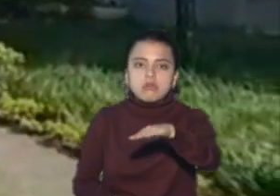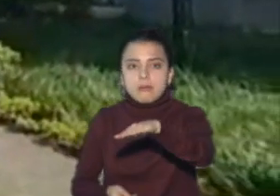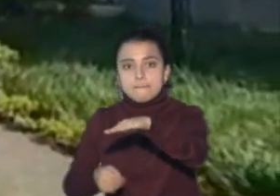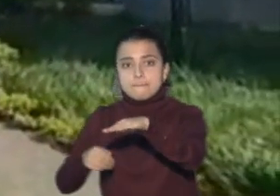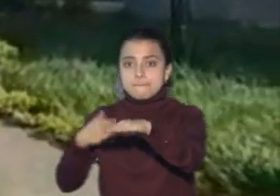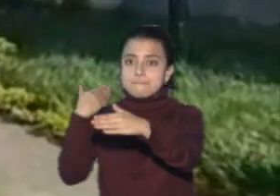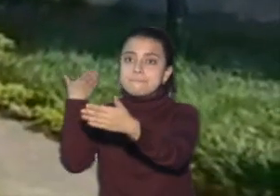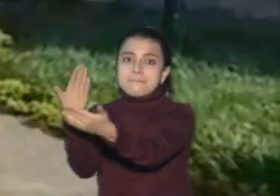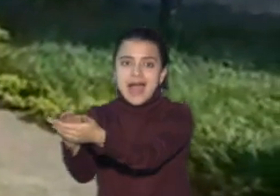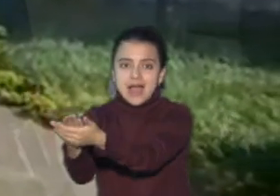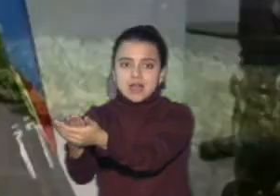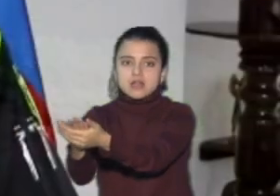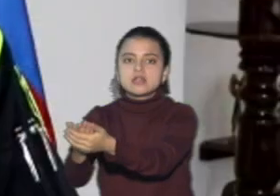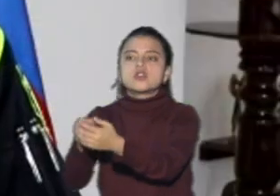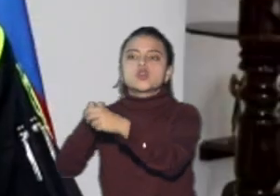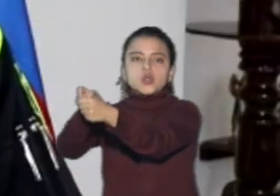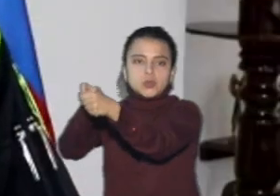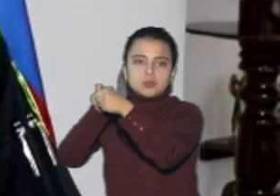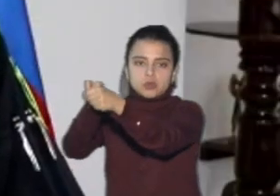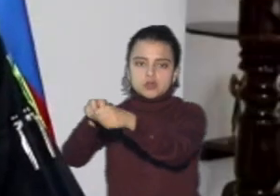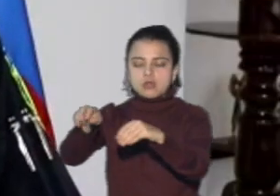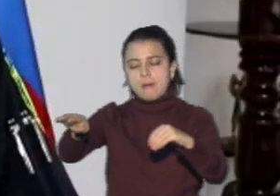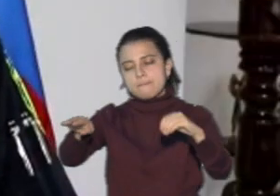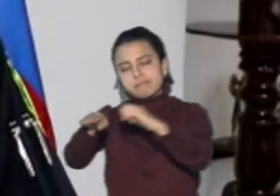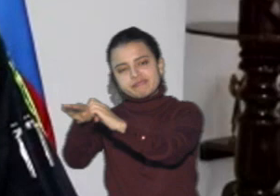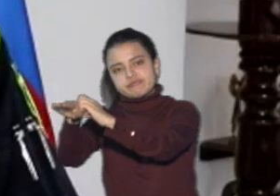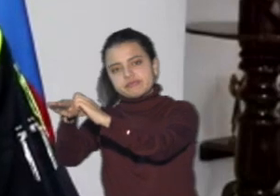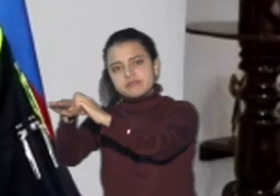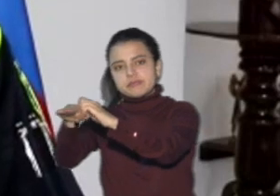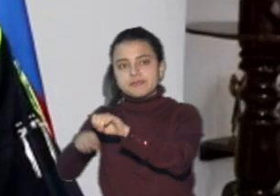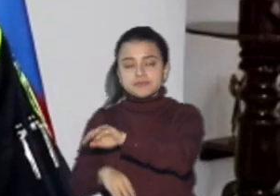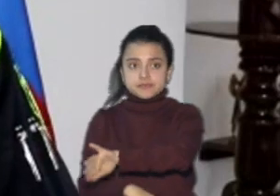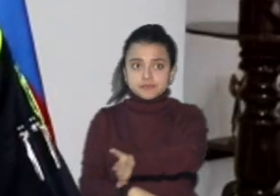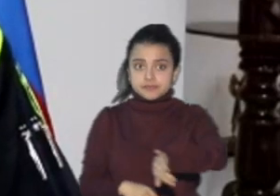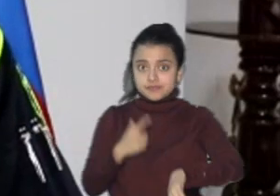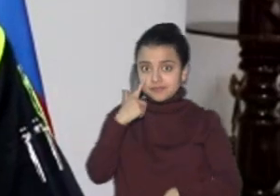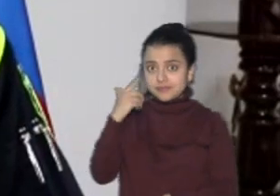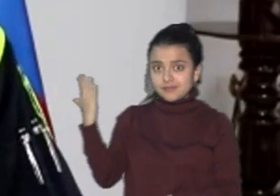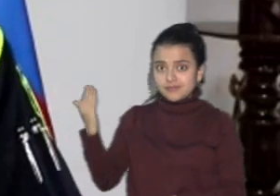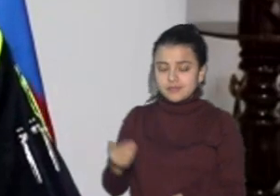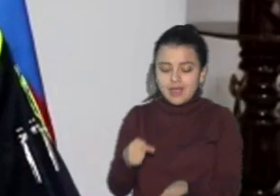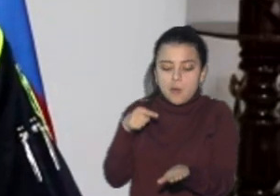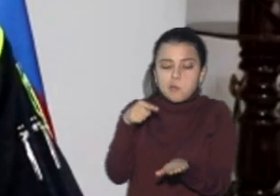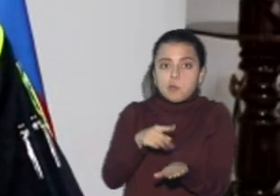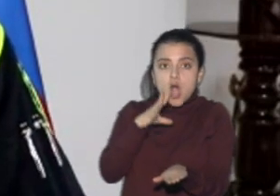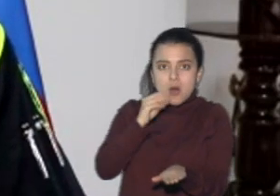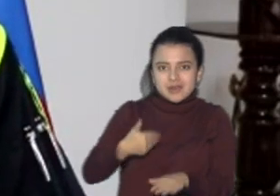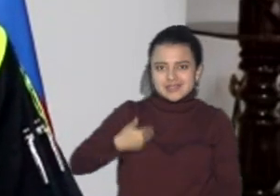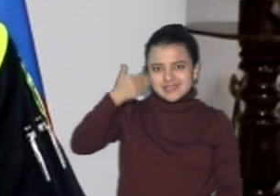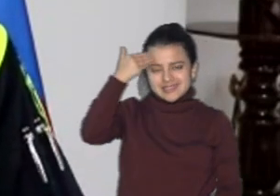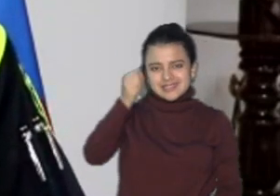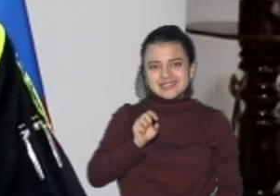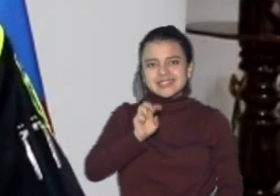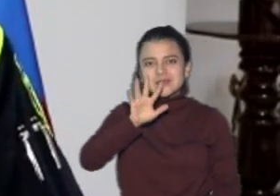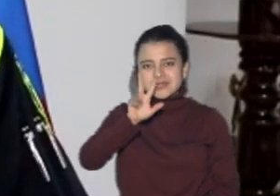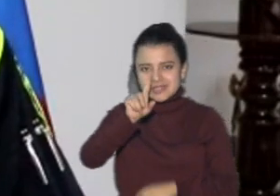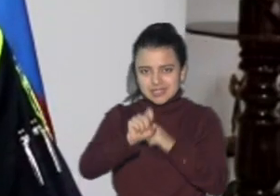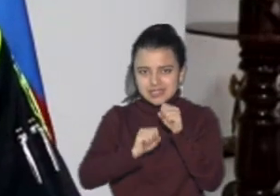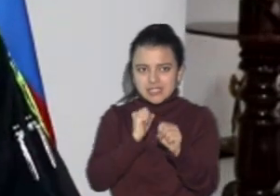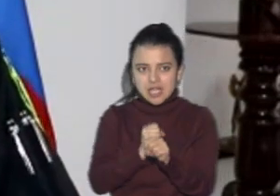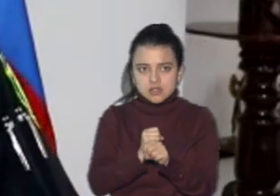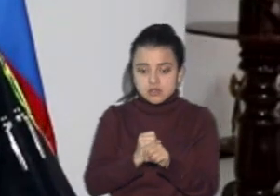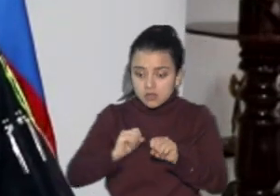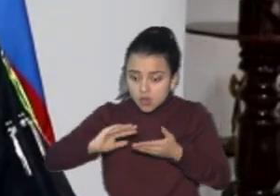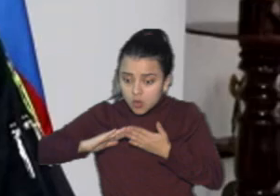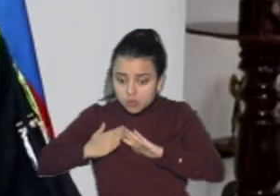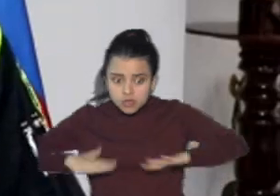la policía. Ya se nos presenta un hecho sicarial contra una persona de 56 años que iba en un vehículo. Allí, gracias a la oportuna